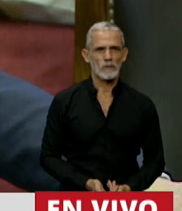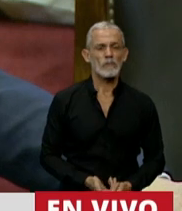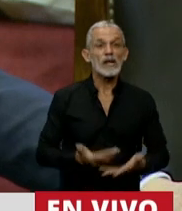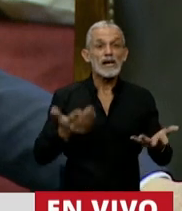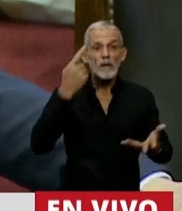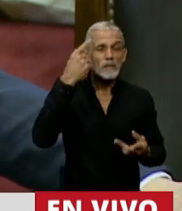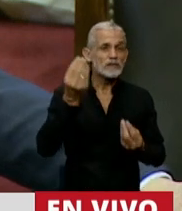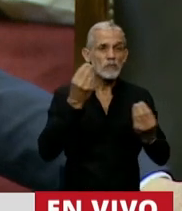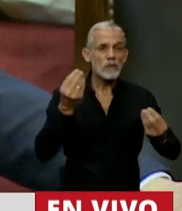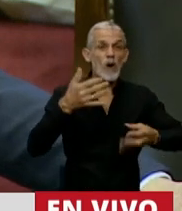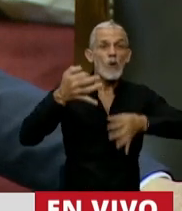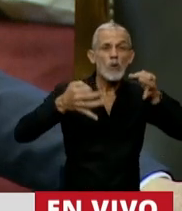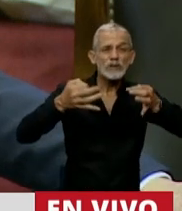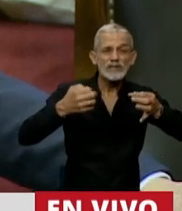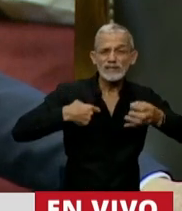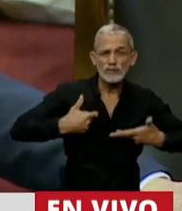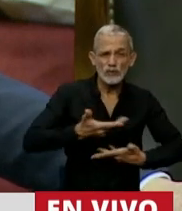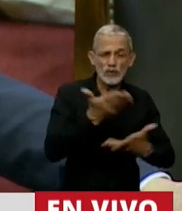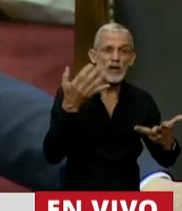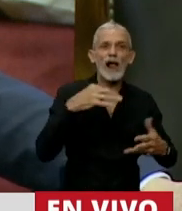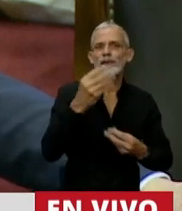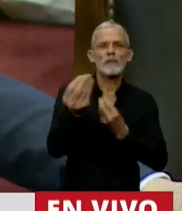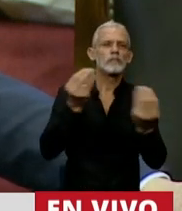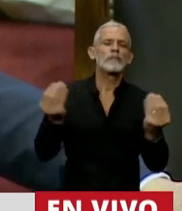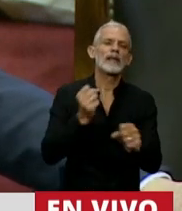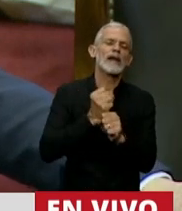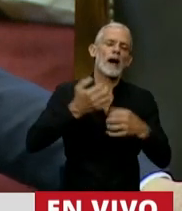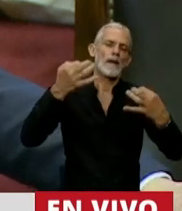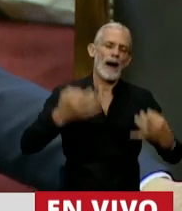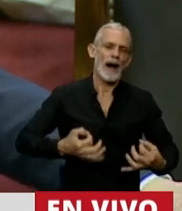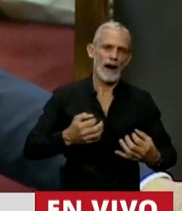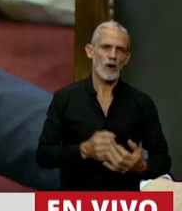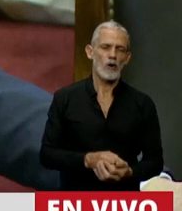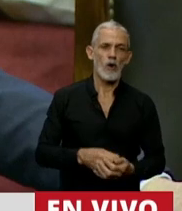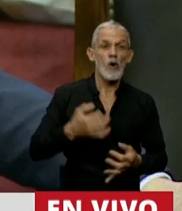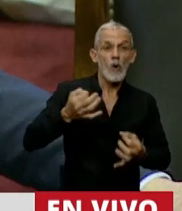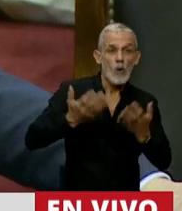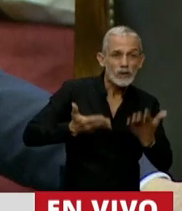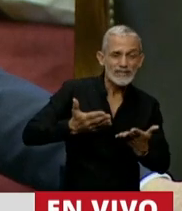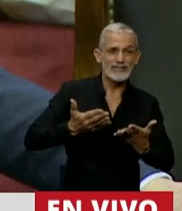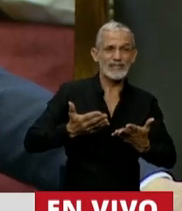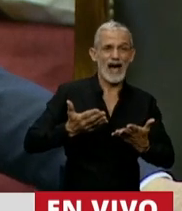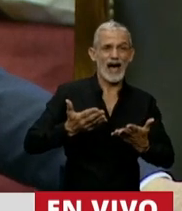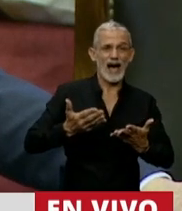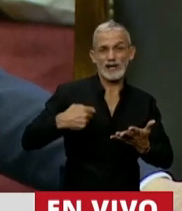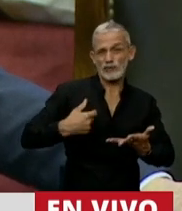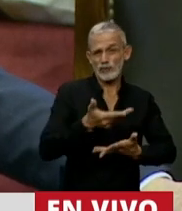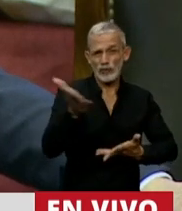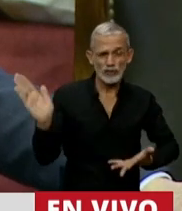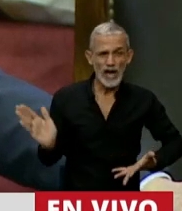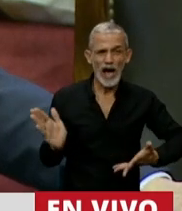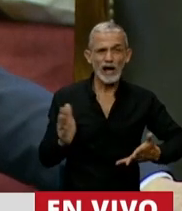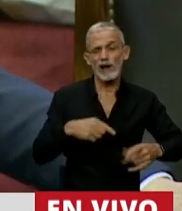en que para que haya justicia social tiene que haber trabajo digno la justicia social del eterno y